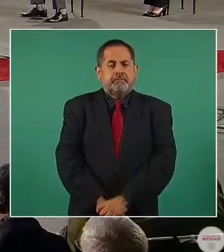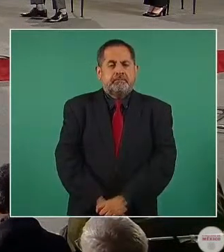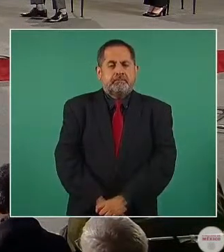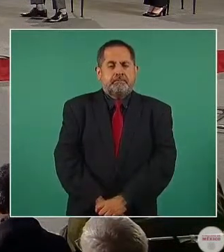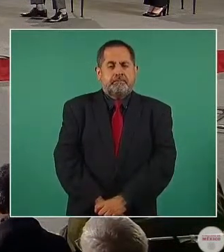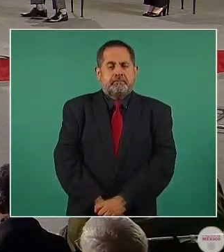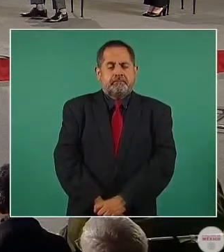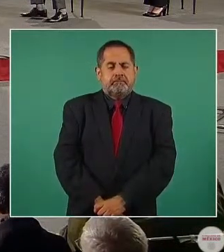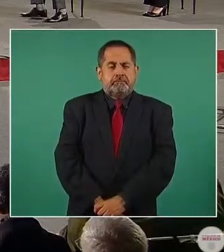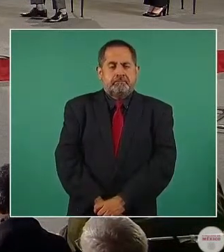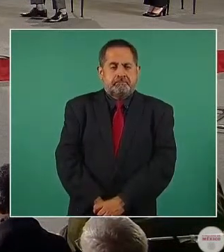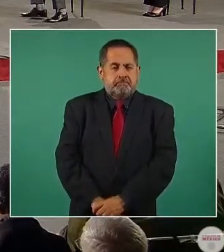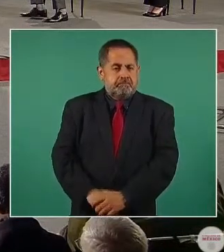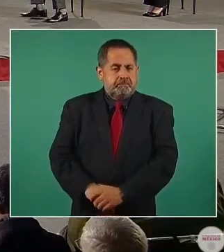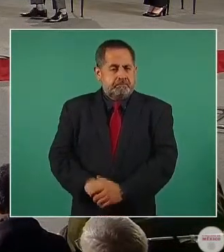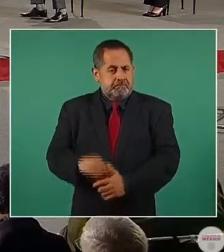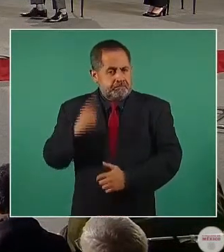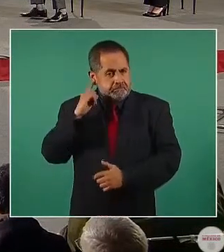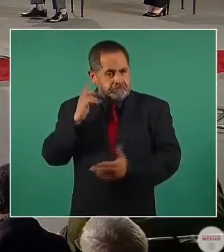No escuchamos, Mauricio.